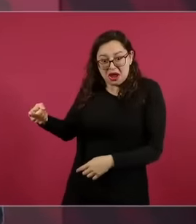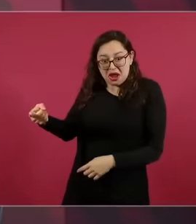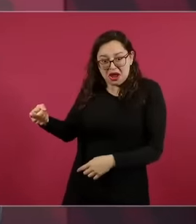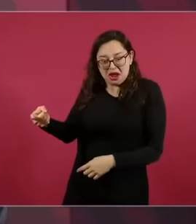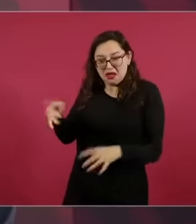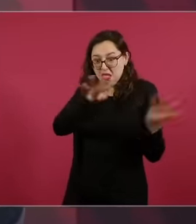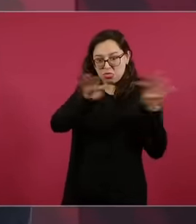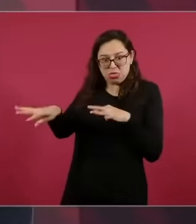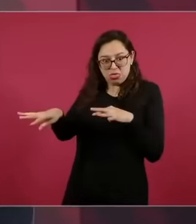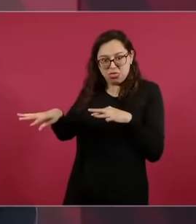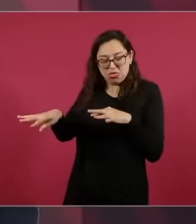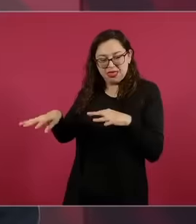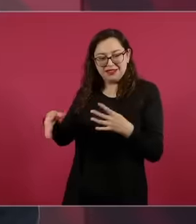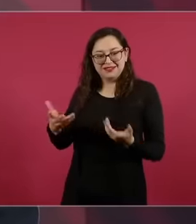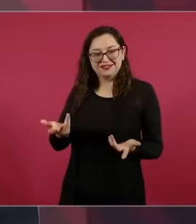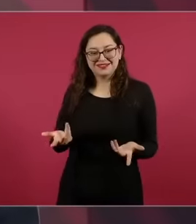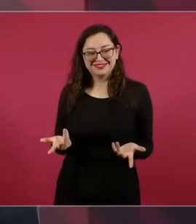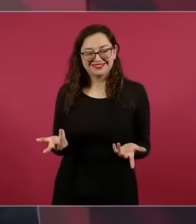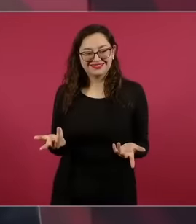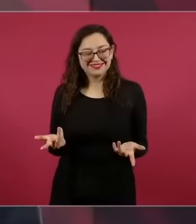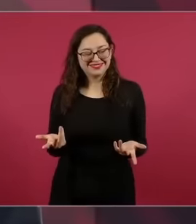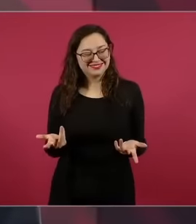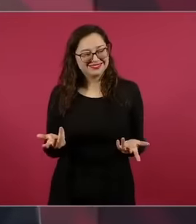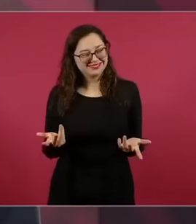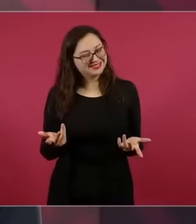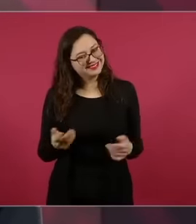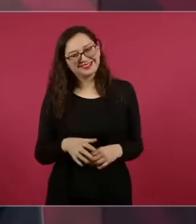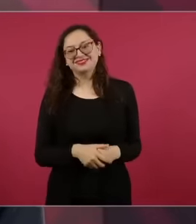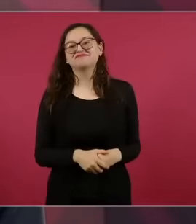Ayer, vean las redes sociales